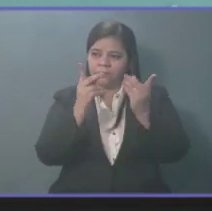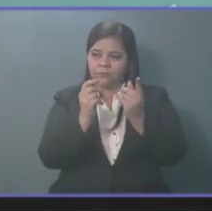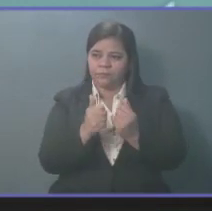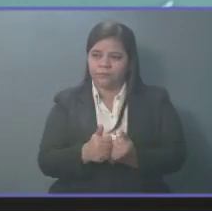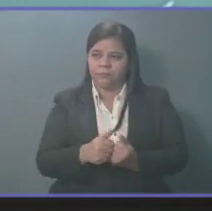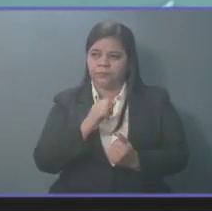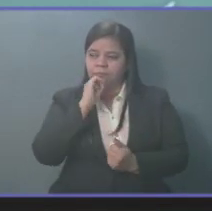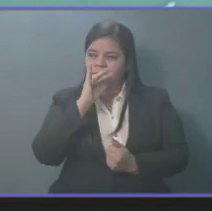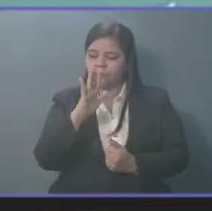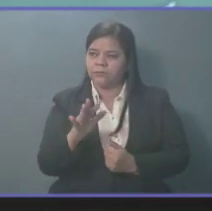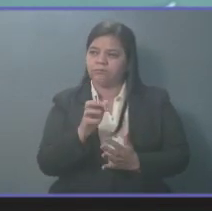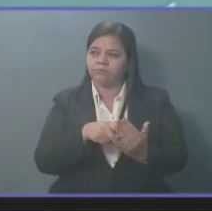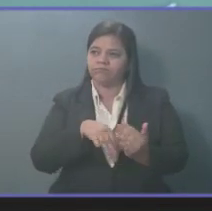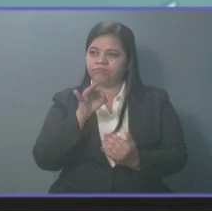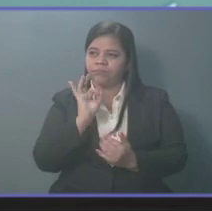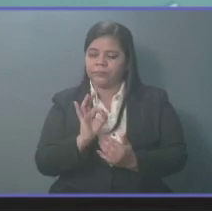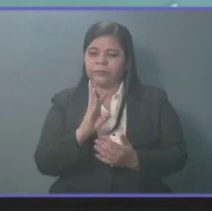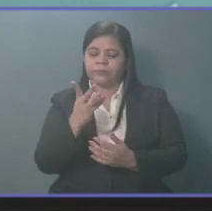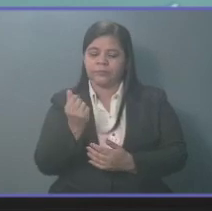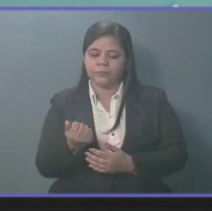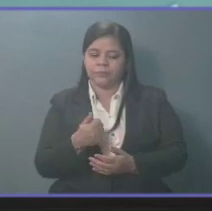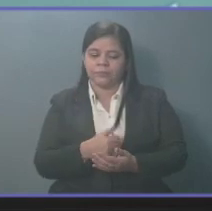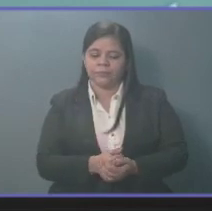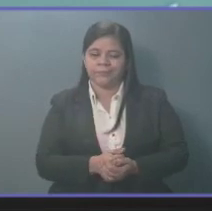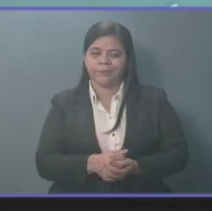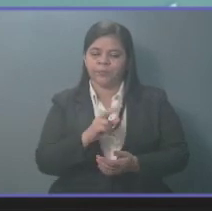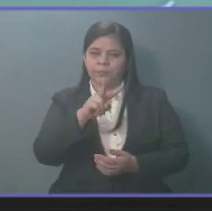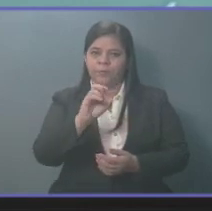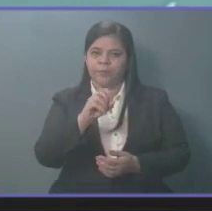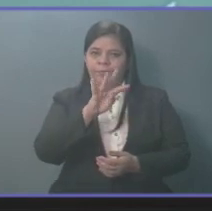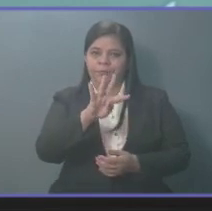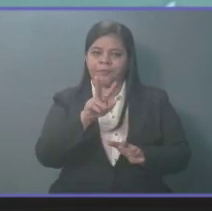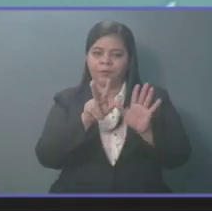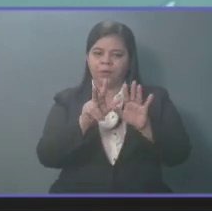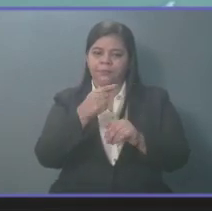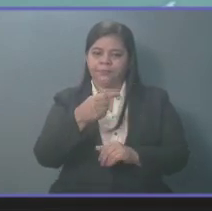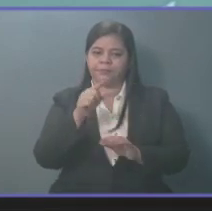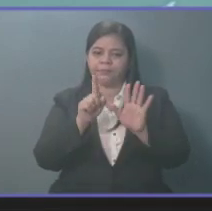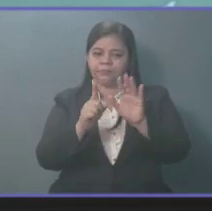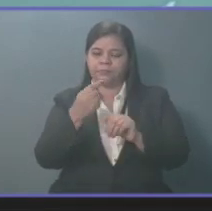del Presupuesto se refiere al expediente número